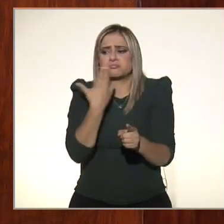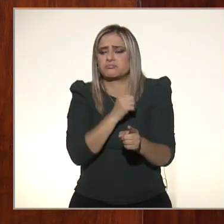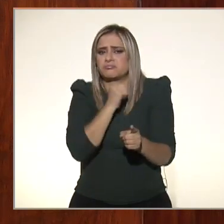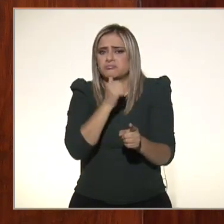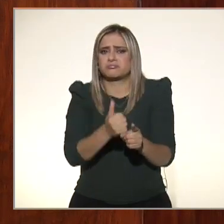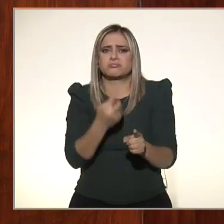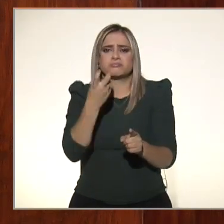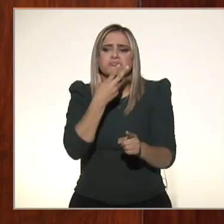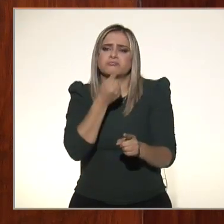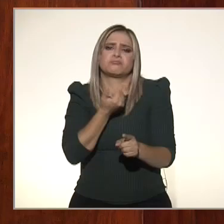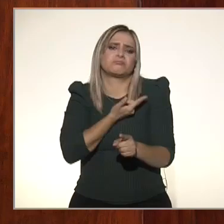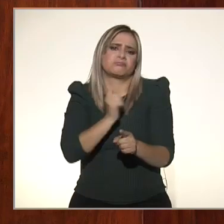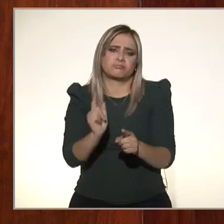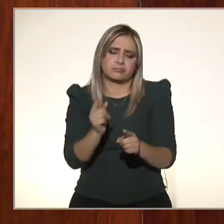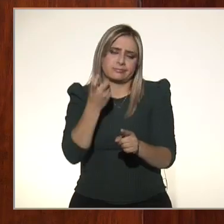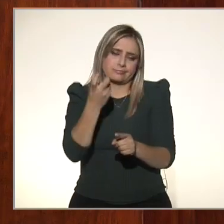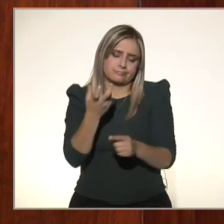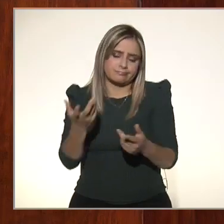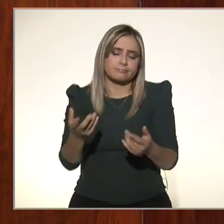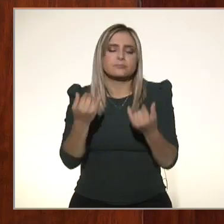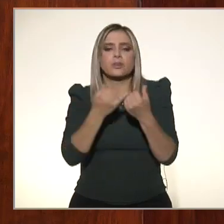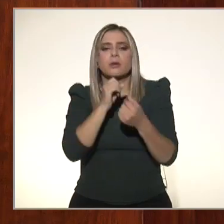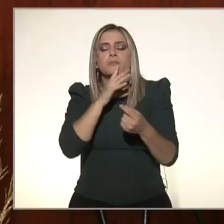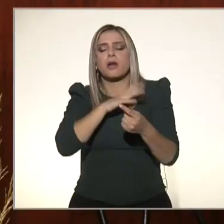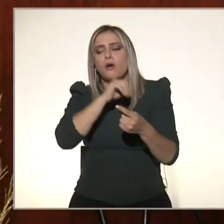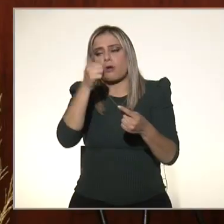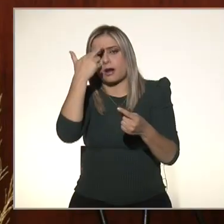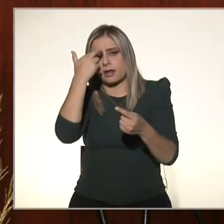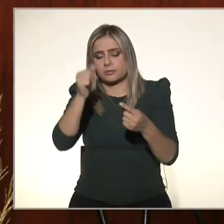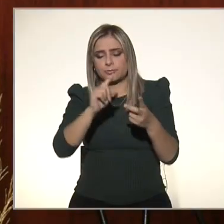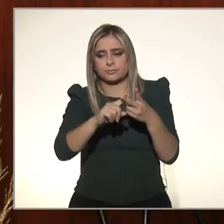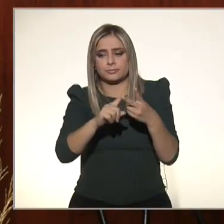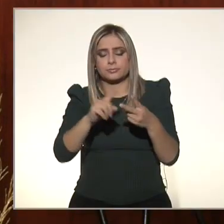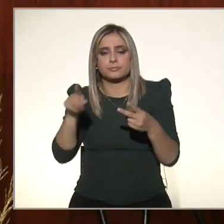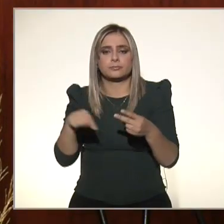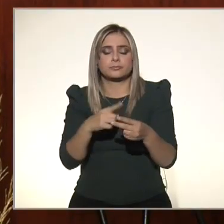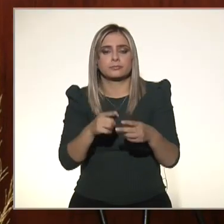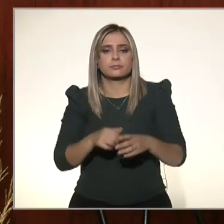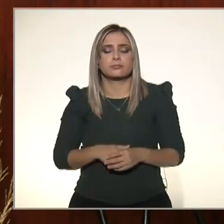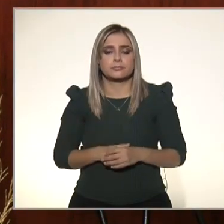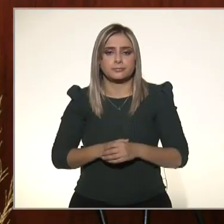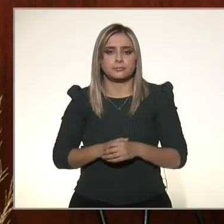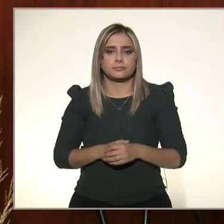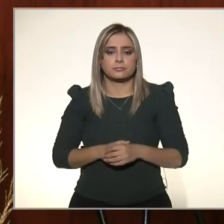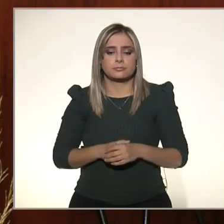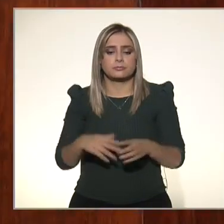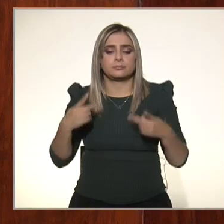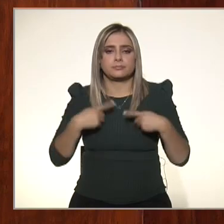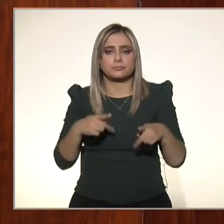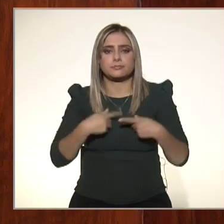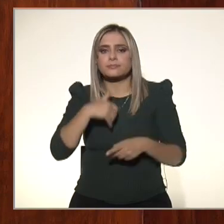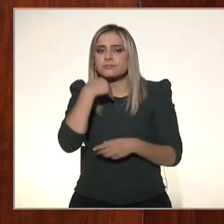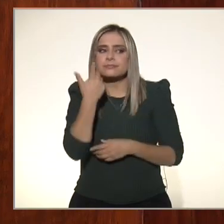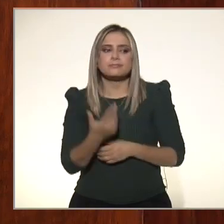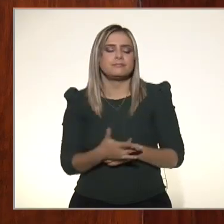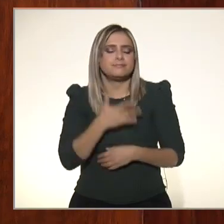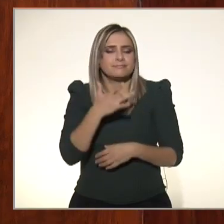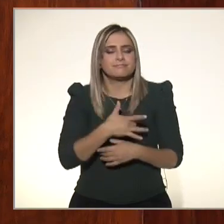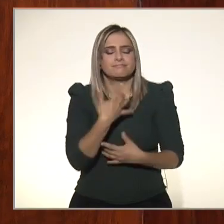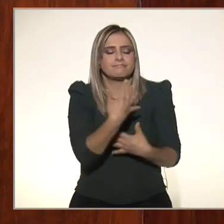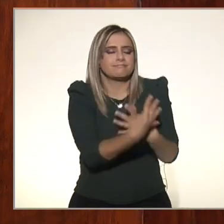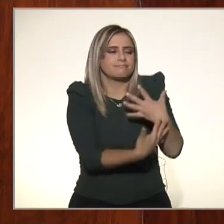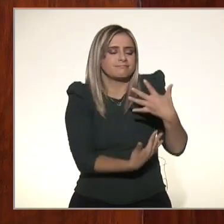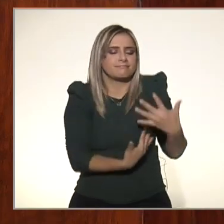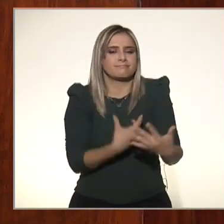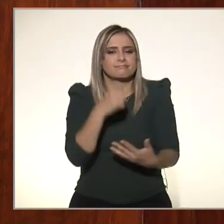que ver también con otras cosas, como por ejemplo, las personas tratando de tener mayor conexión sexual con su pareja,